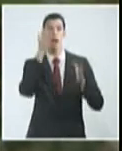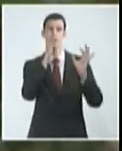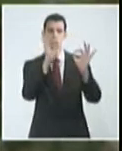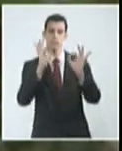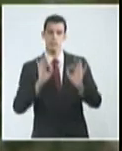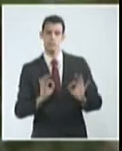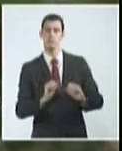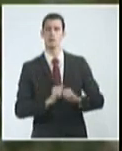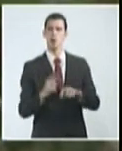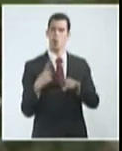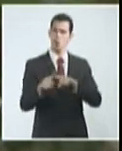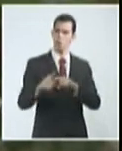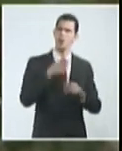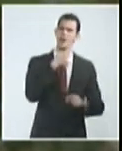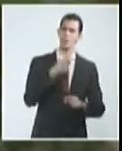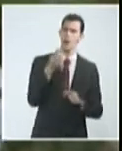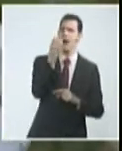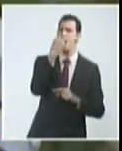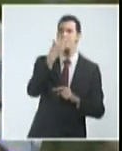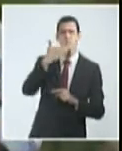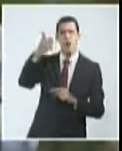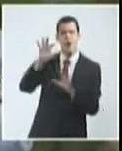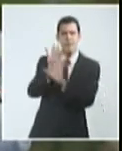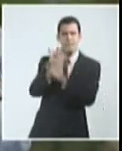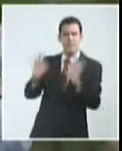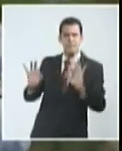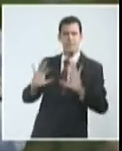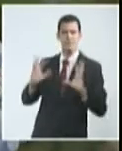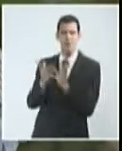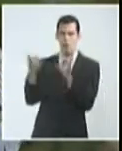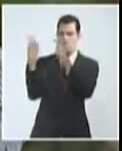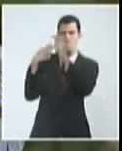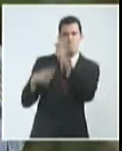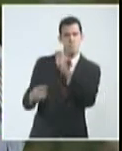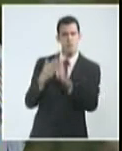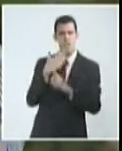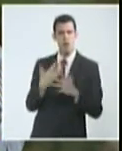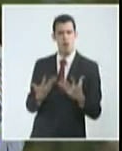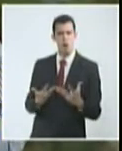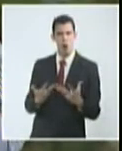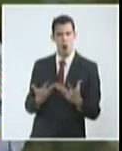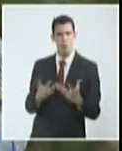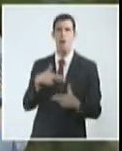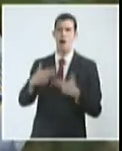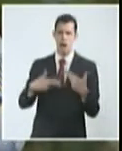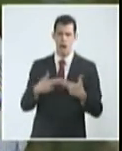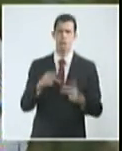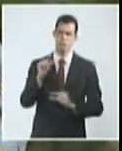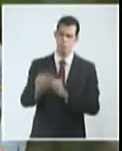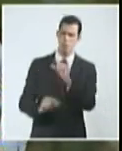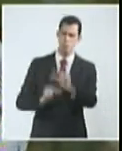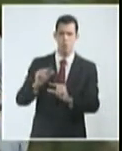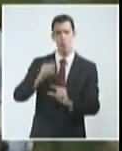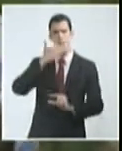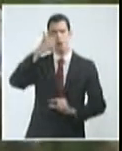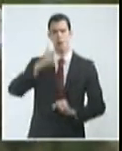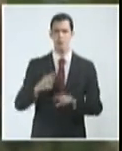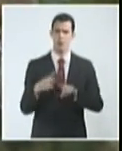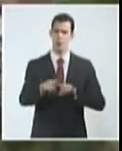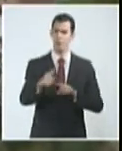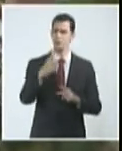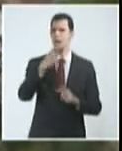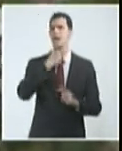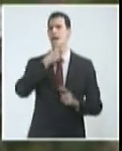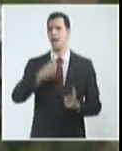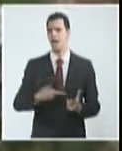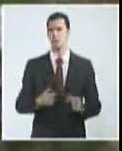la comercialización de los alimentos, la aplicación de un sistema de gestión de gobierno basado en ciencia e innovación que